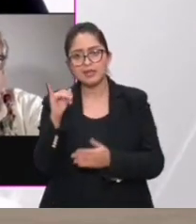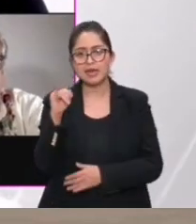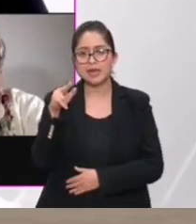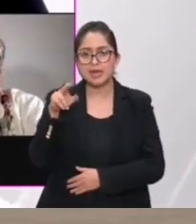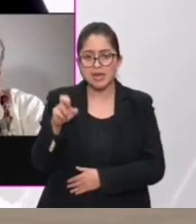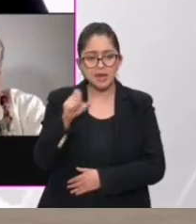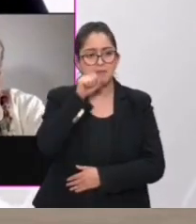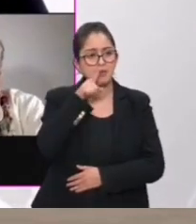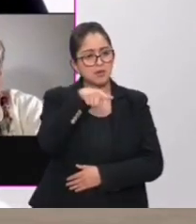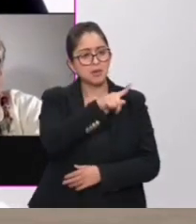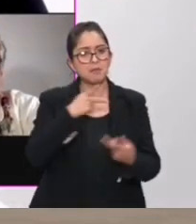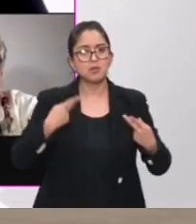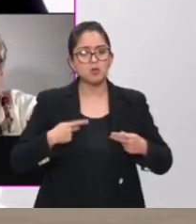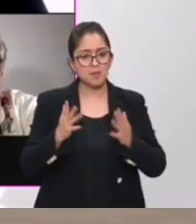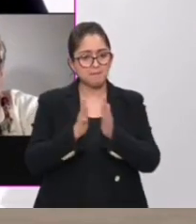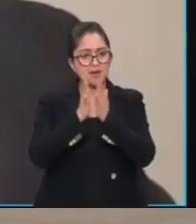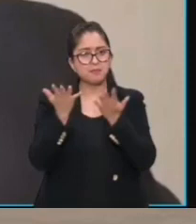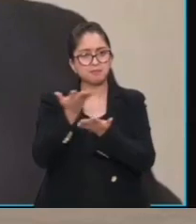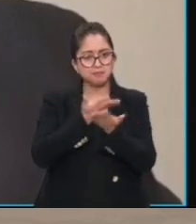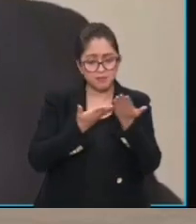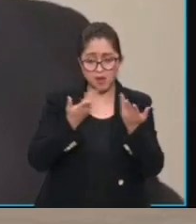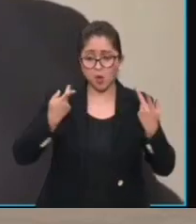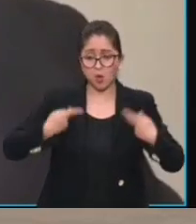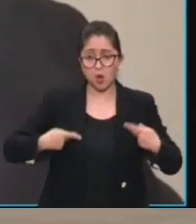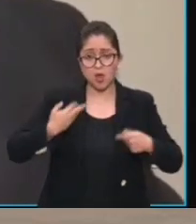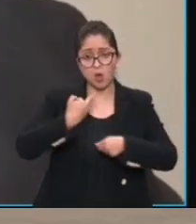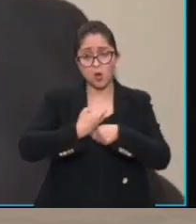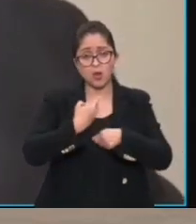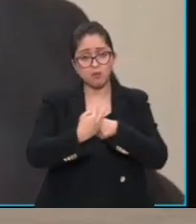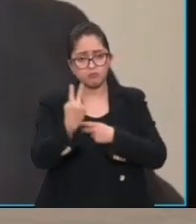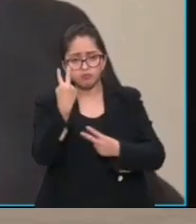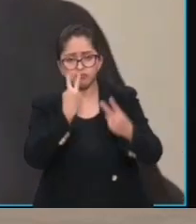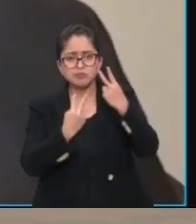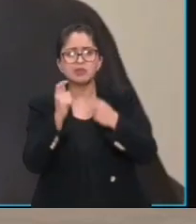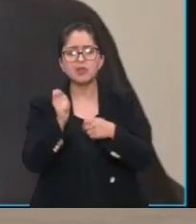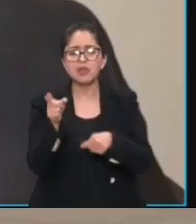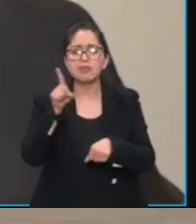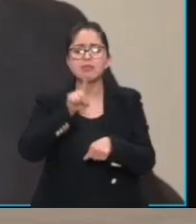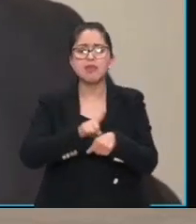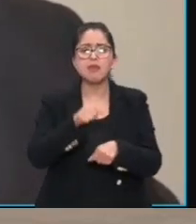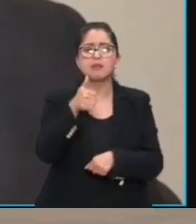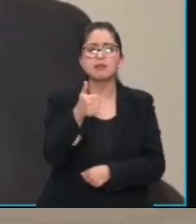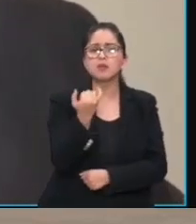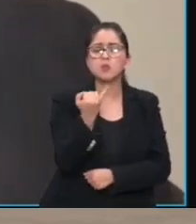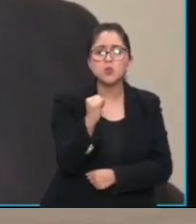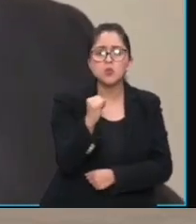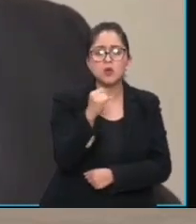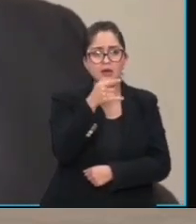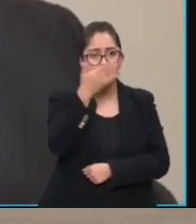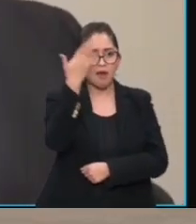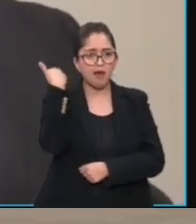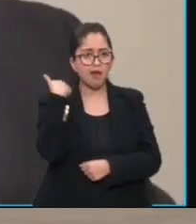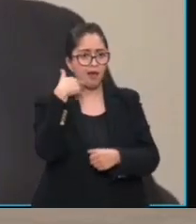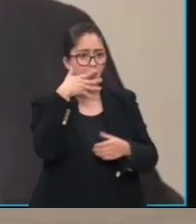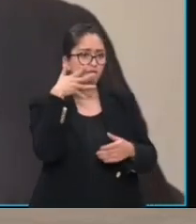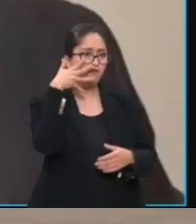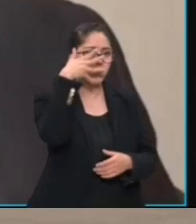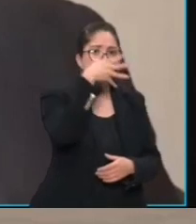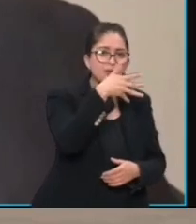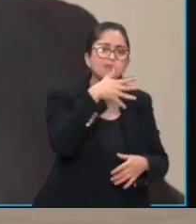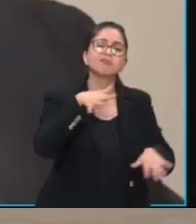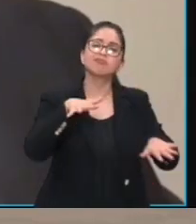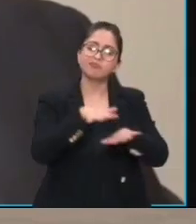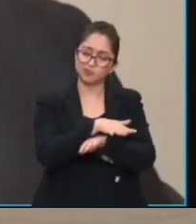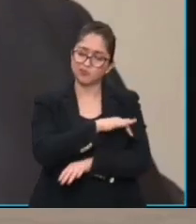participaron. Los ciudadanos que nos han visto tienen muy claro que el 6 de junio pueden modificar el rumbo del país. Votar